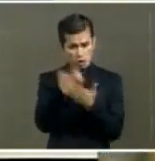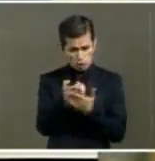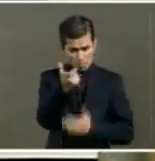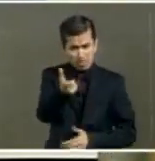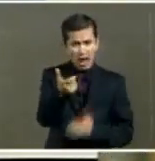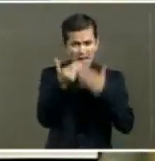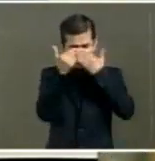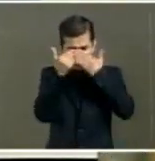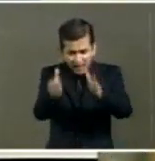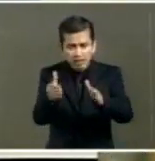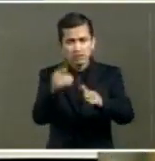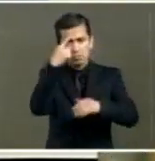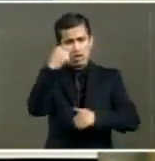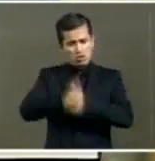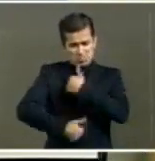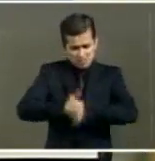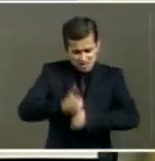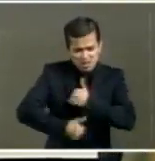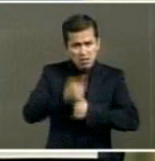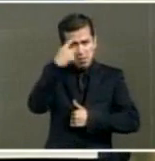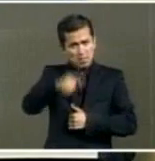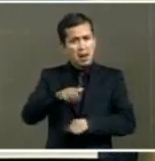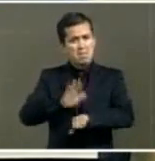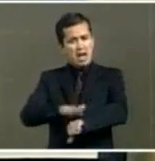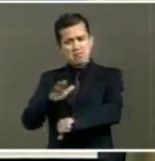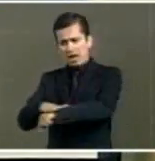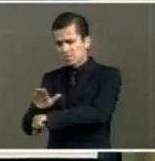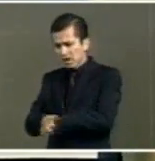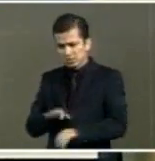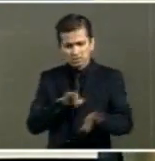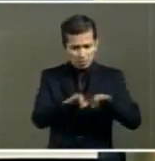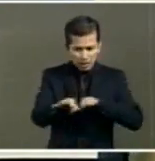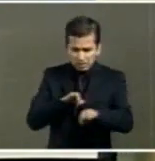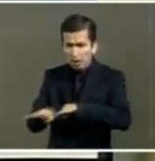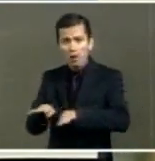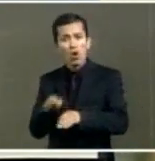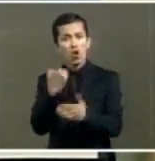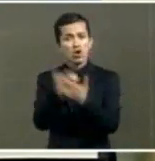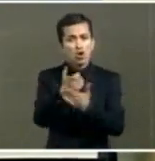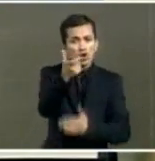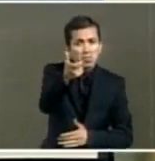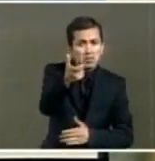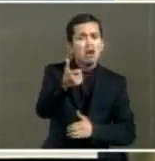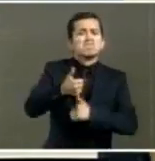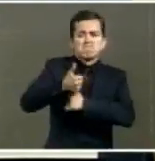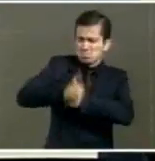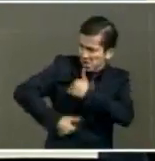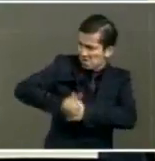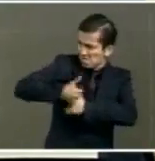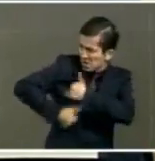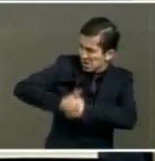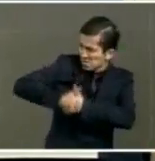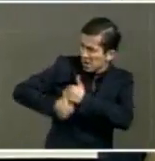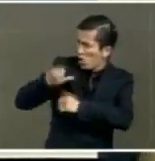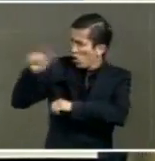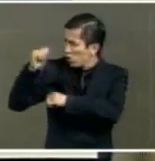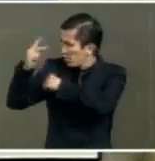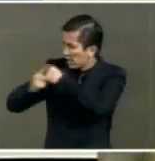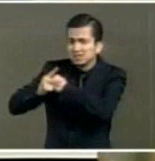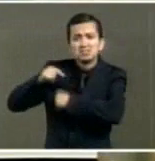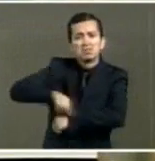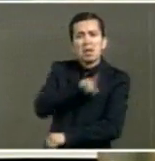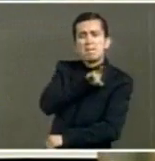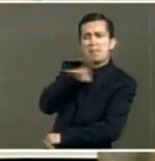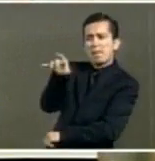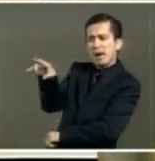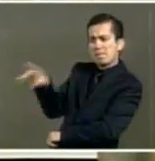abierta y competitiva, generadora de empleos, con una economía que compite y que gana en el mundo. Y en